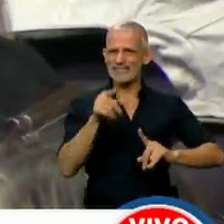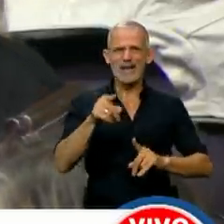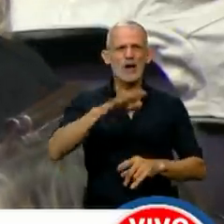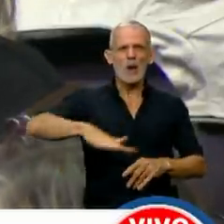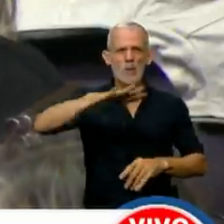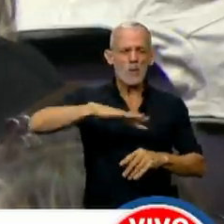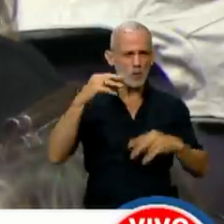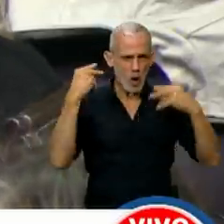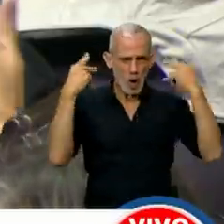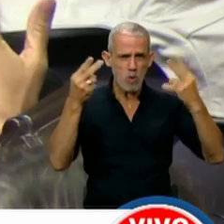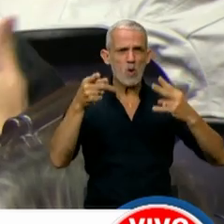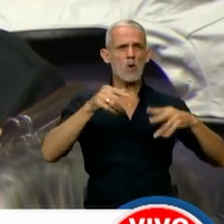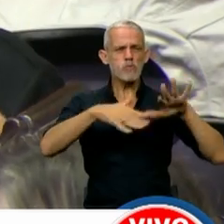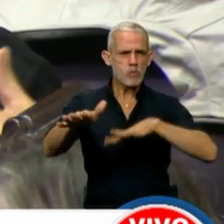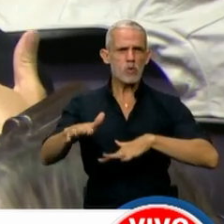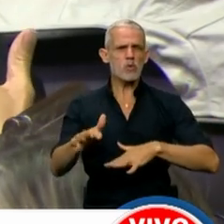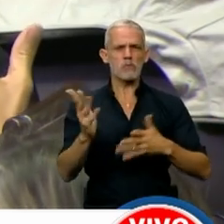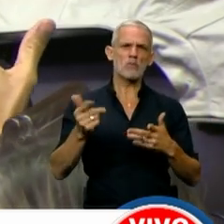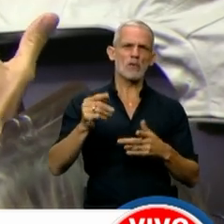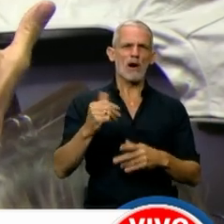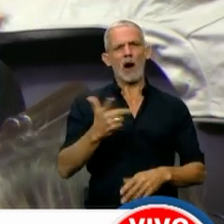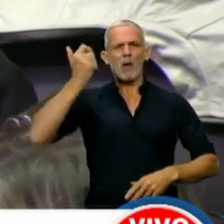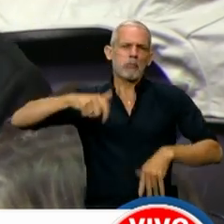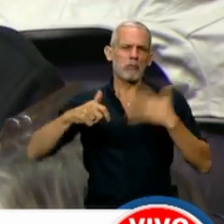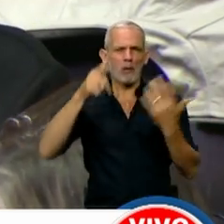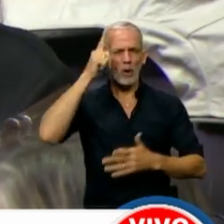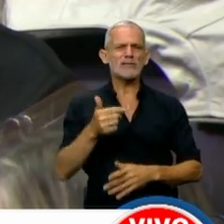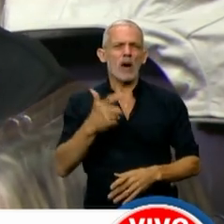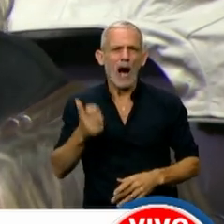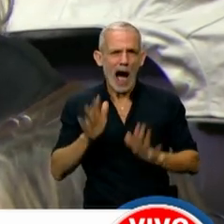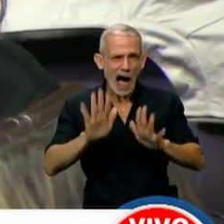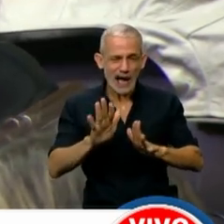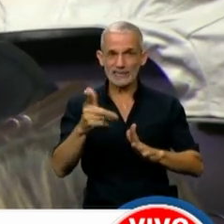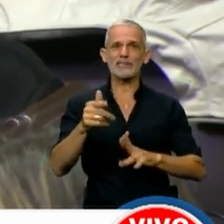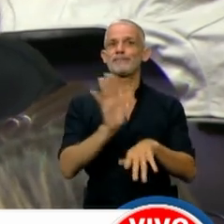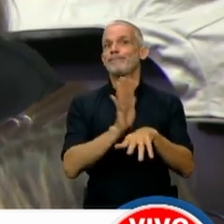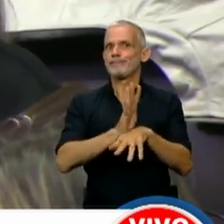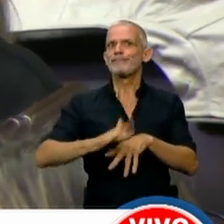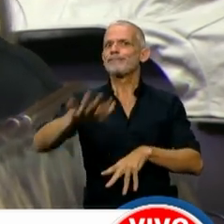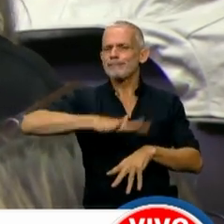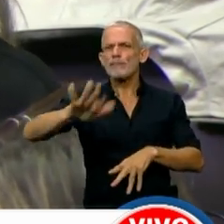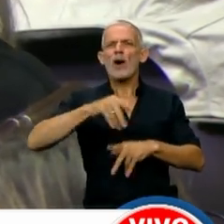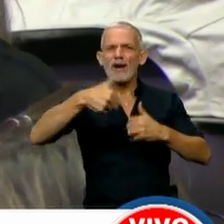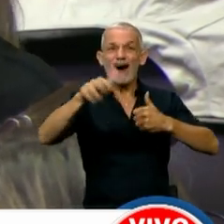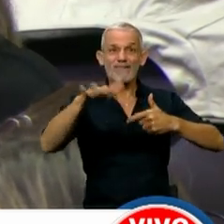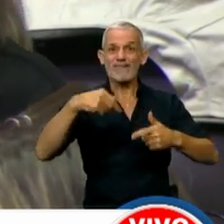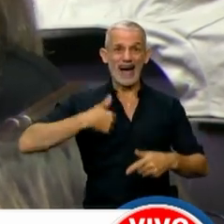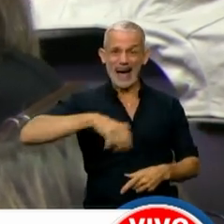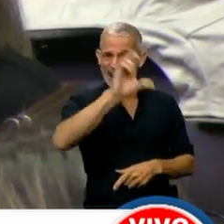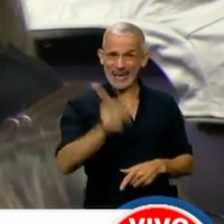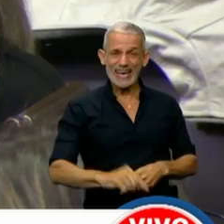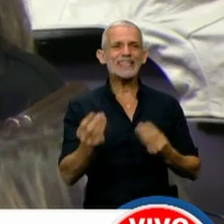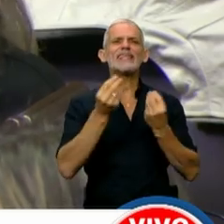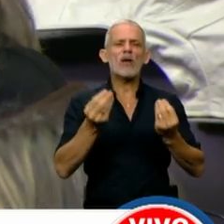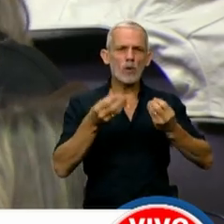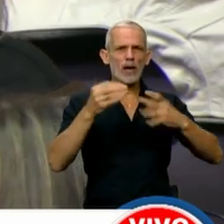pueblos que se levantan esos pueblos que se levantan 30 el gatillo fácil policial están dando una señal de lo que va a pasar en este país cuando